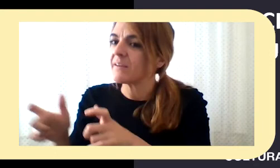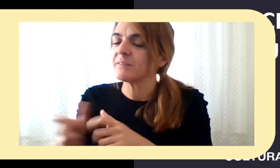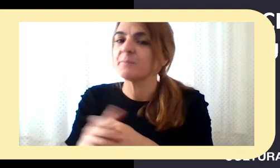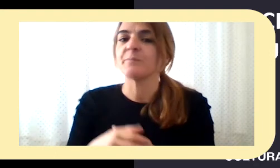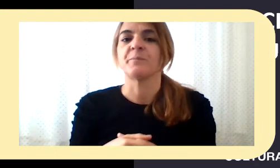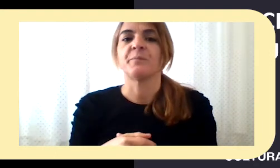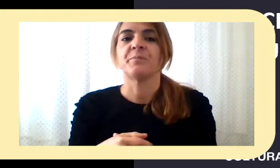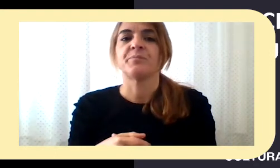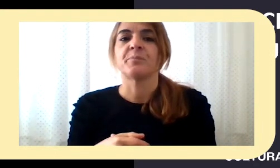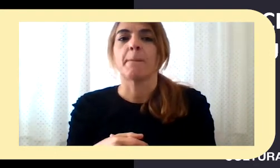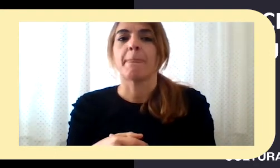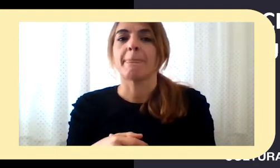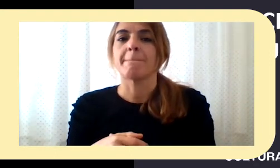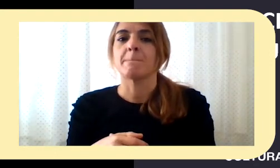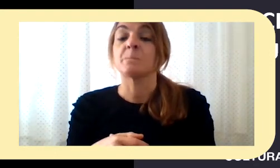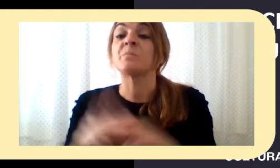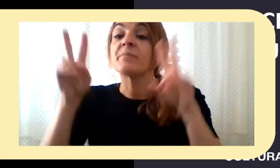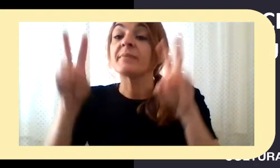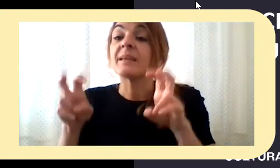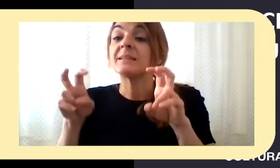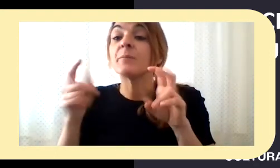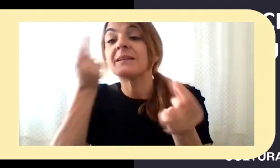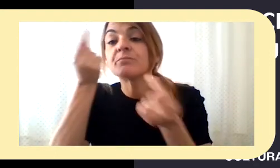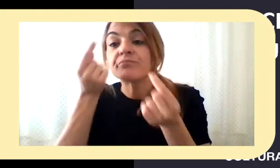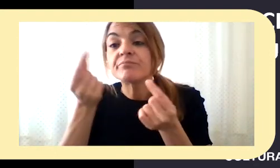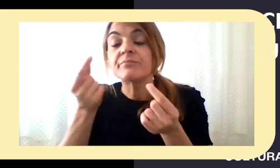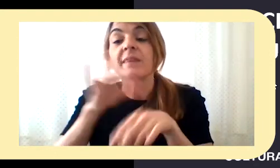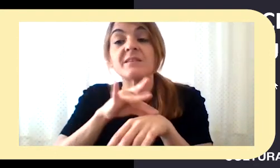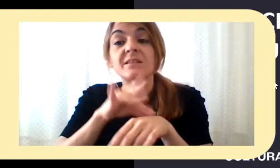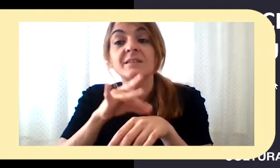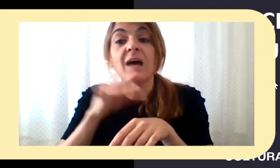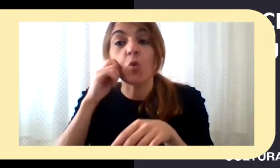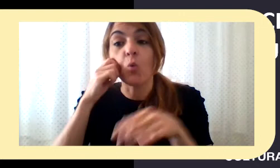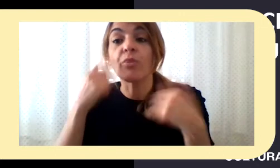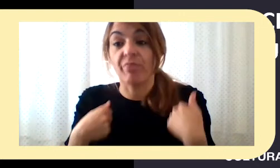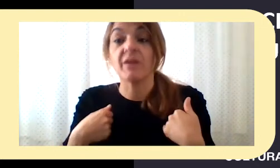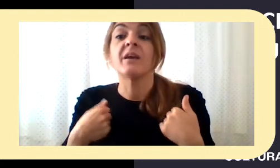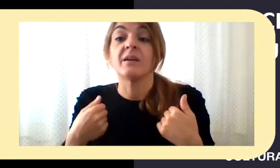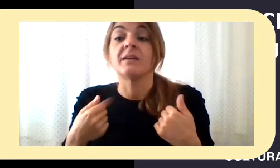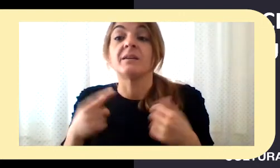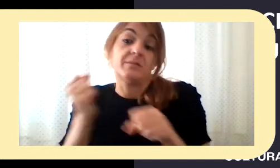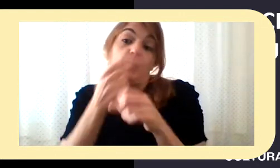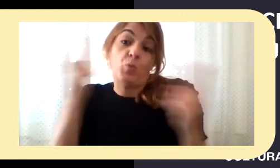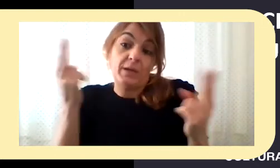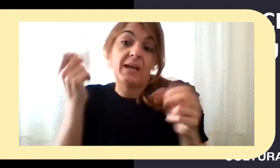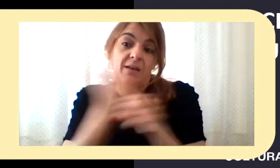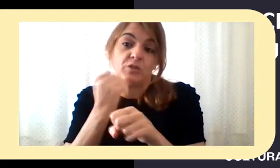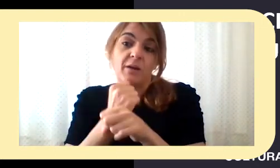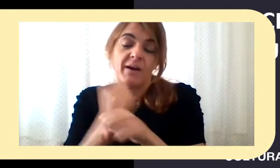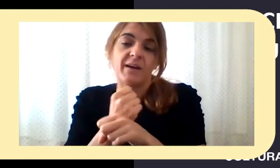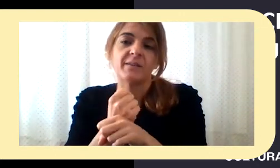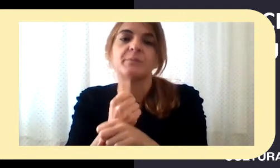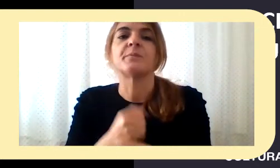el tema de los determinantes de salud, que Salud Pública trabaja, les